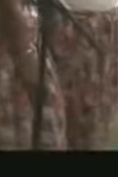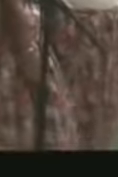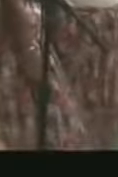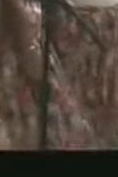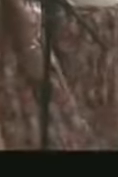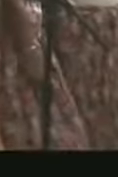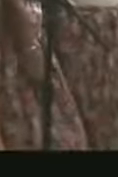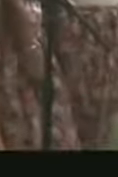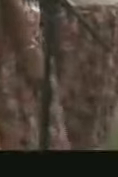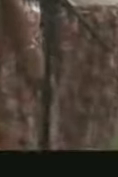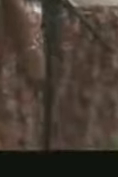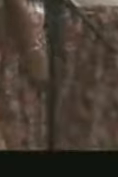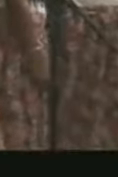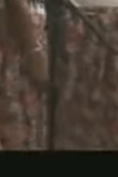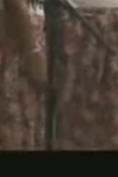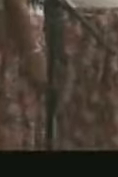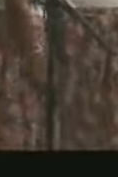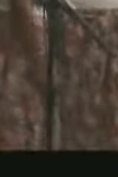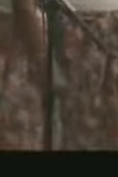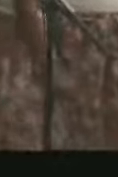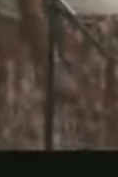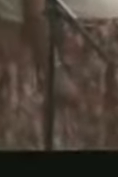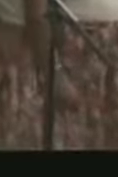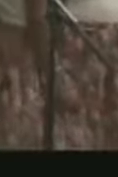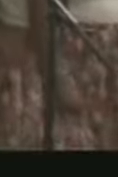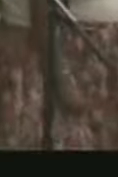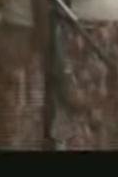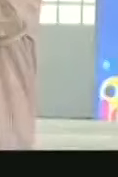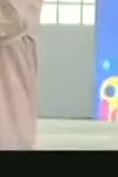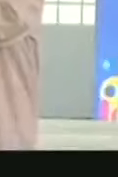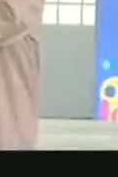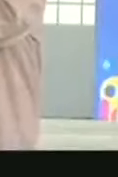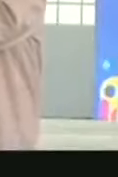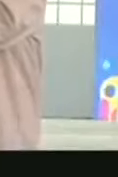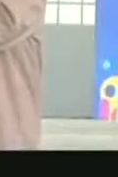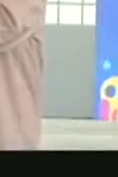Yaracuyana, usted es afrodescendiente, mira.